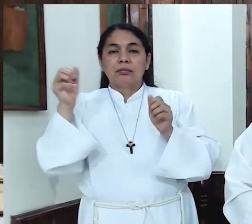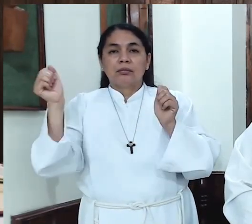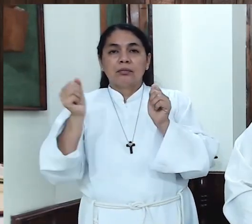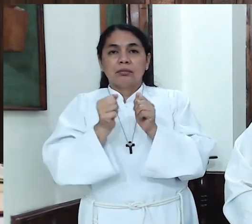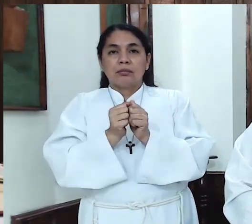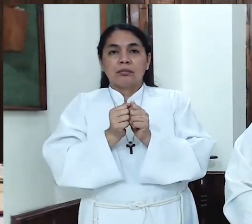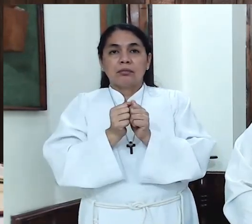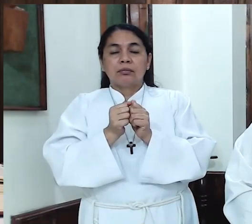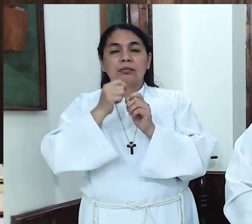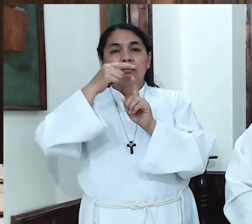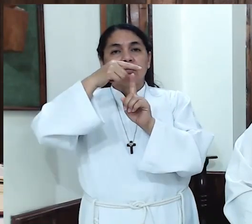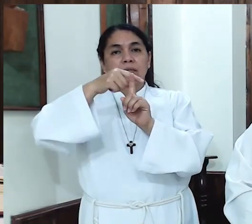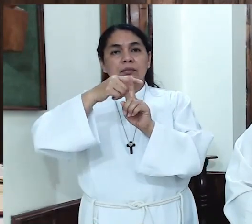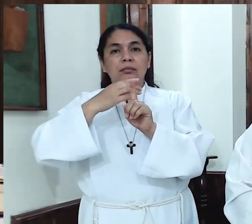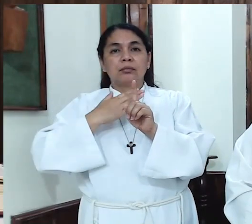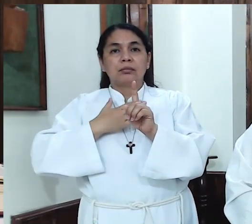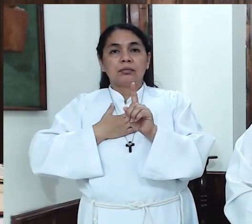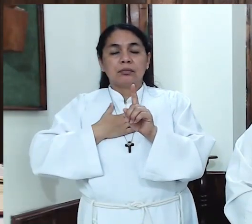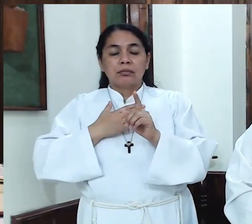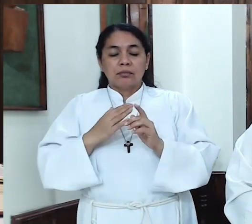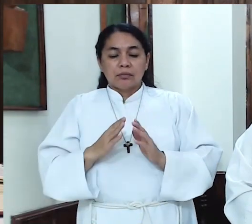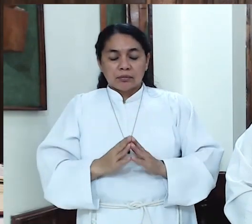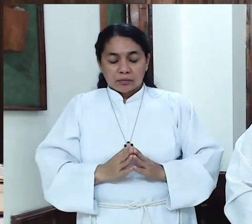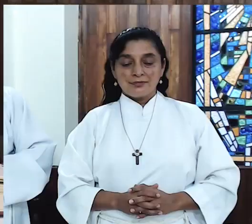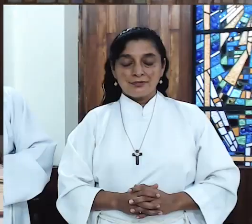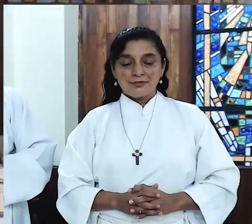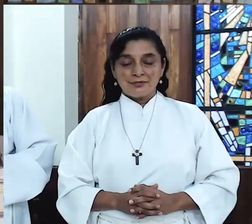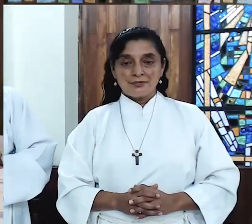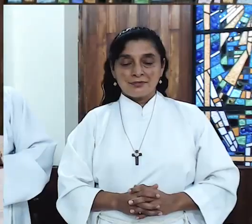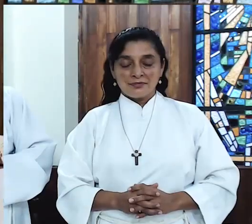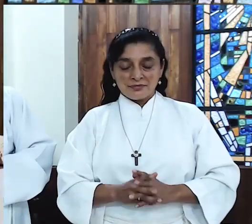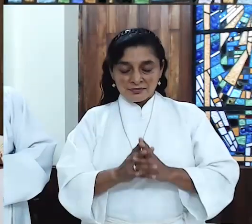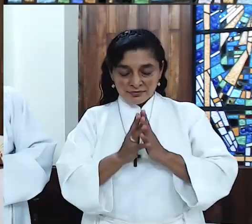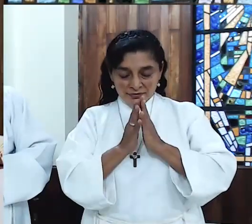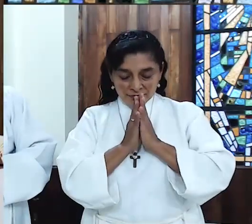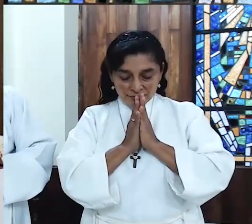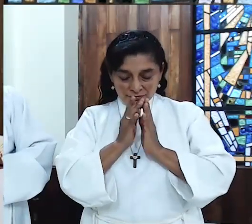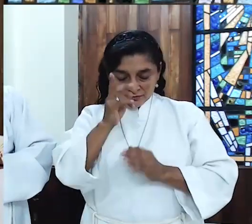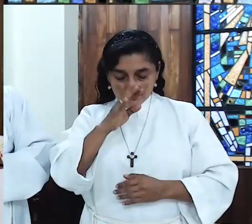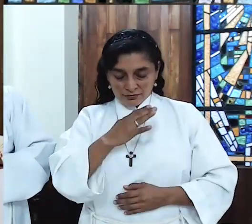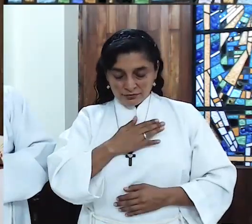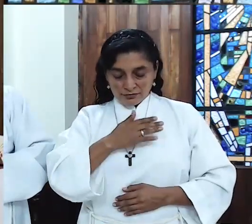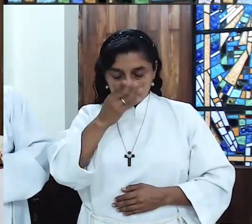pecados. Hagan esto en conmemoración mía.